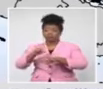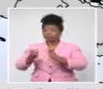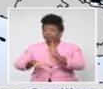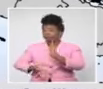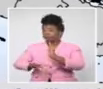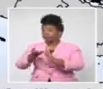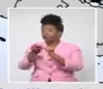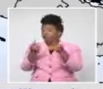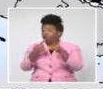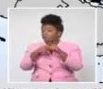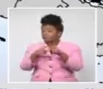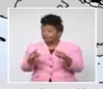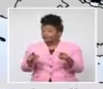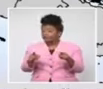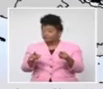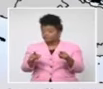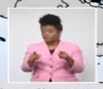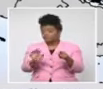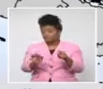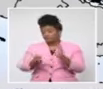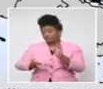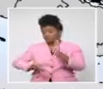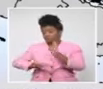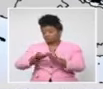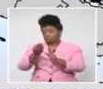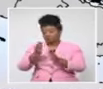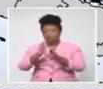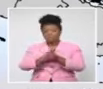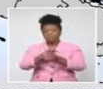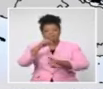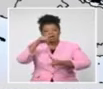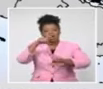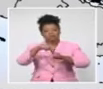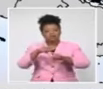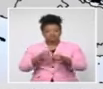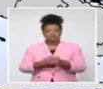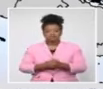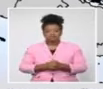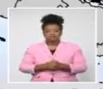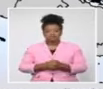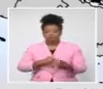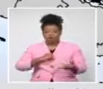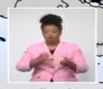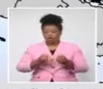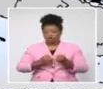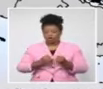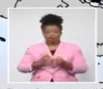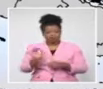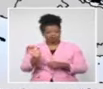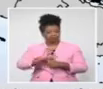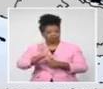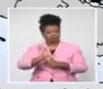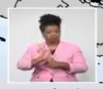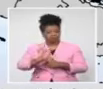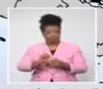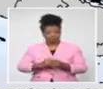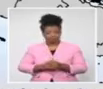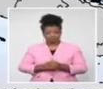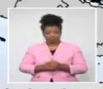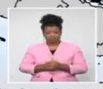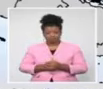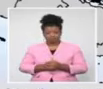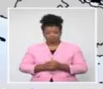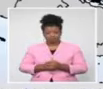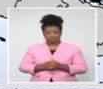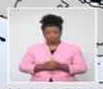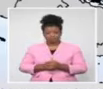muy alta la transmisión. Matanzas todavía no logra controlar la fuerte transmisión que tiene en su